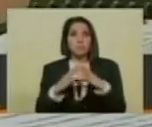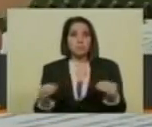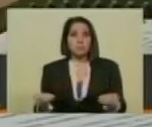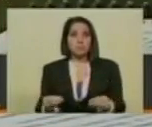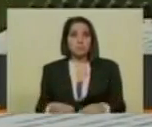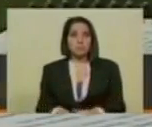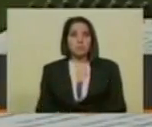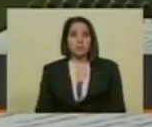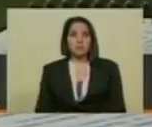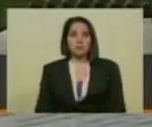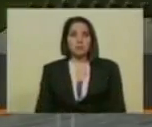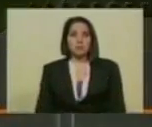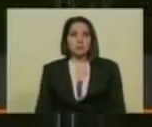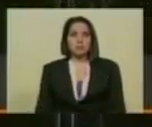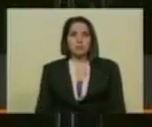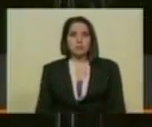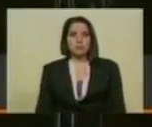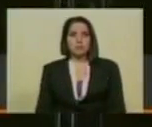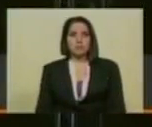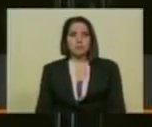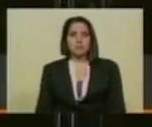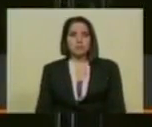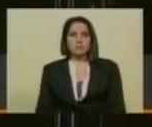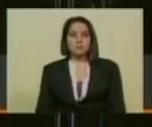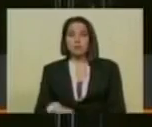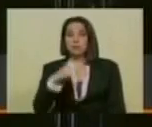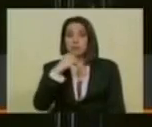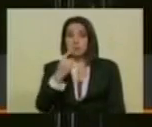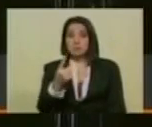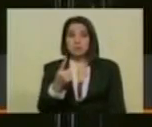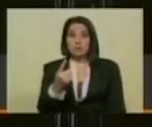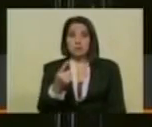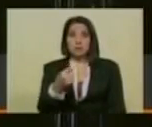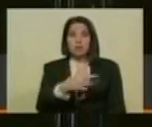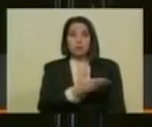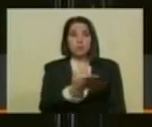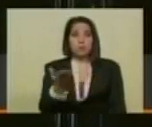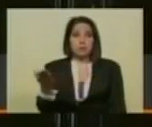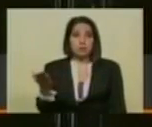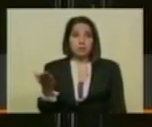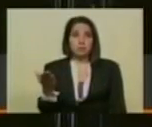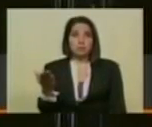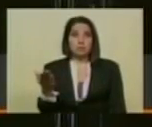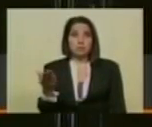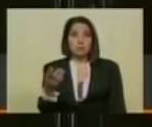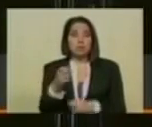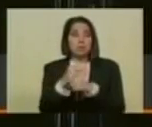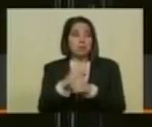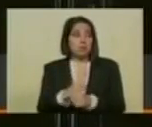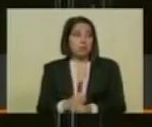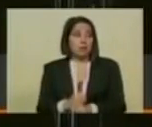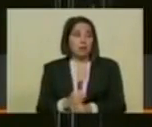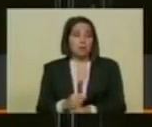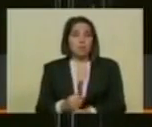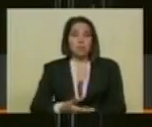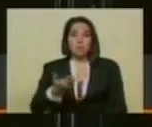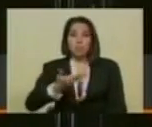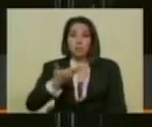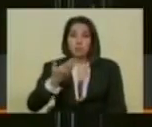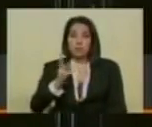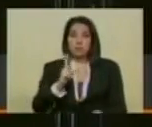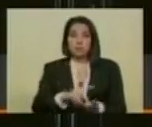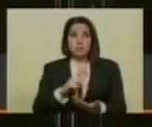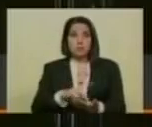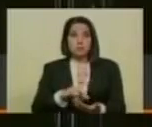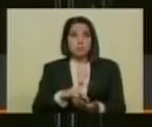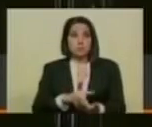Yo tengo que aceptarlo y decirles a ustedes que esperábamos una alta participación, una